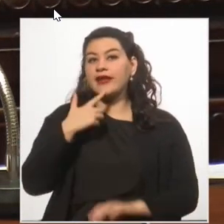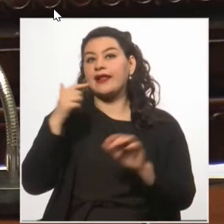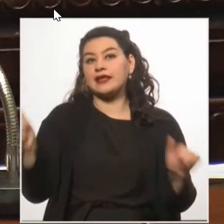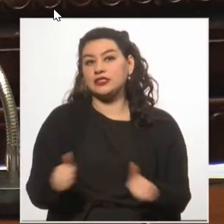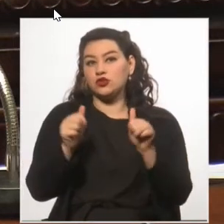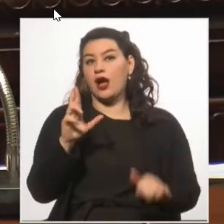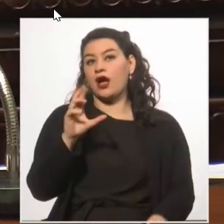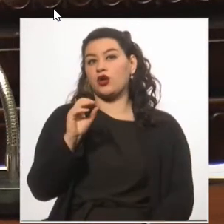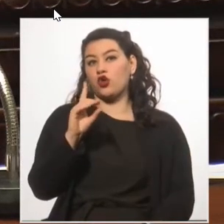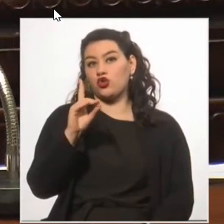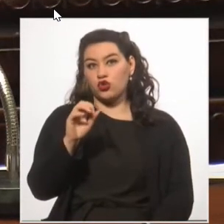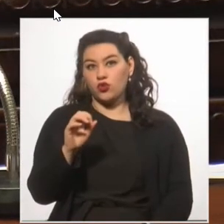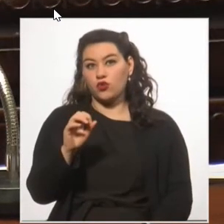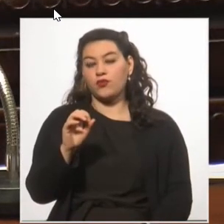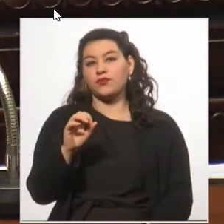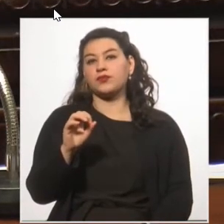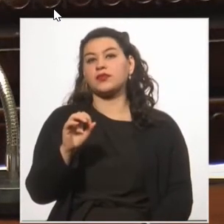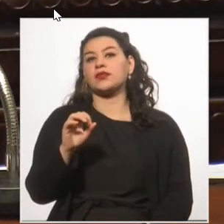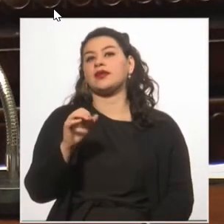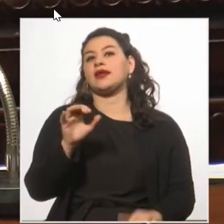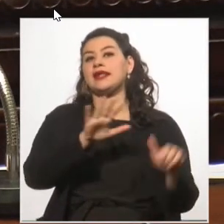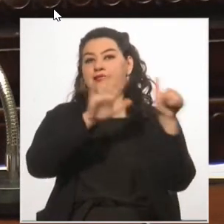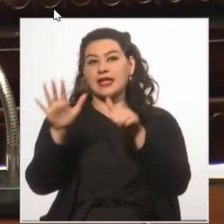hiciera a Rodó en la sesión del